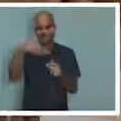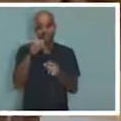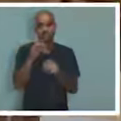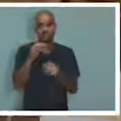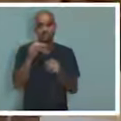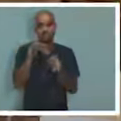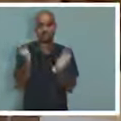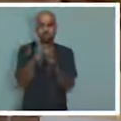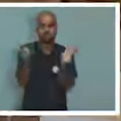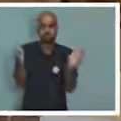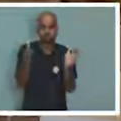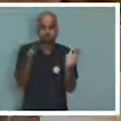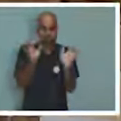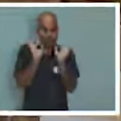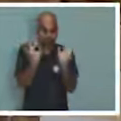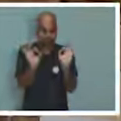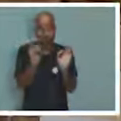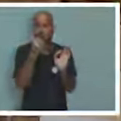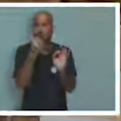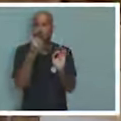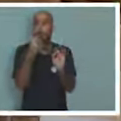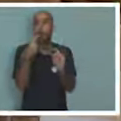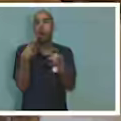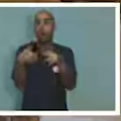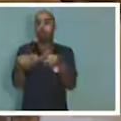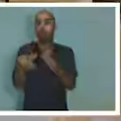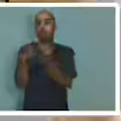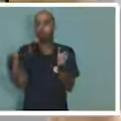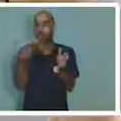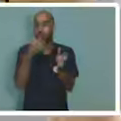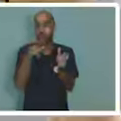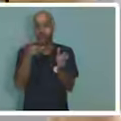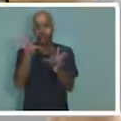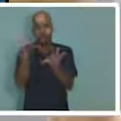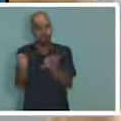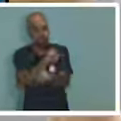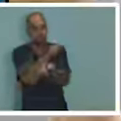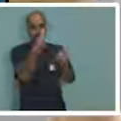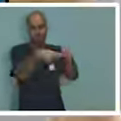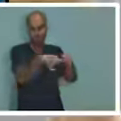de Sulfacén, que ha sido otra contribución de este genofondo, que es un